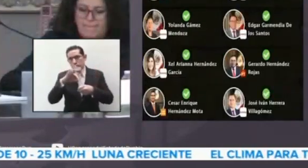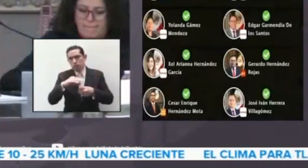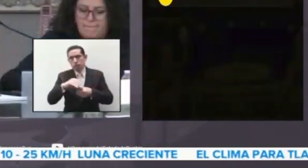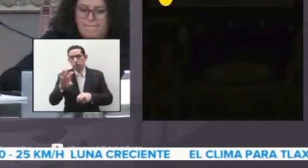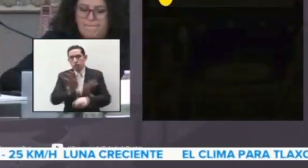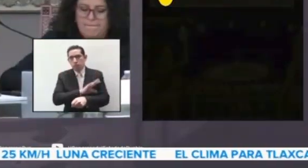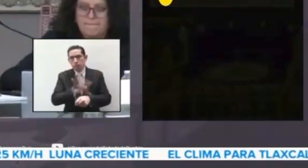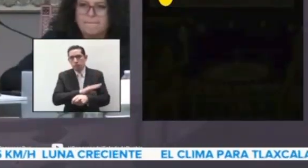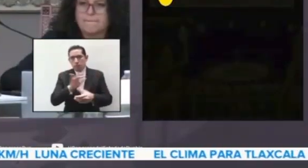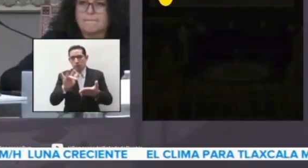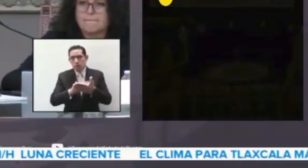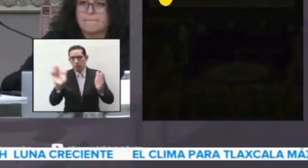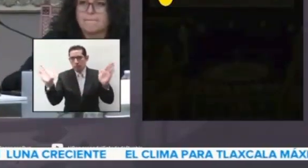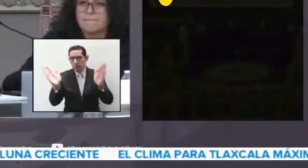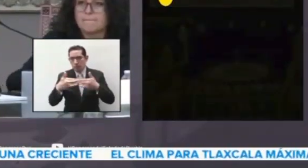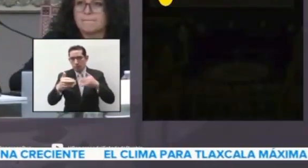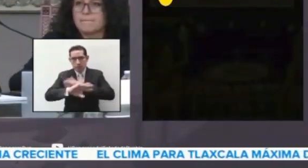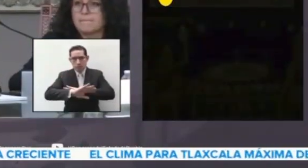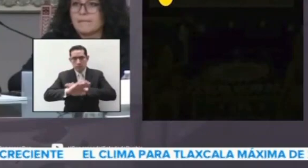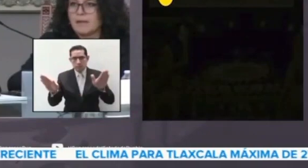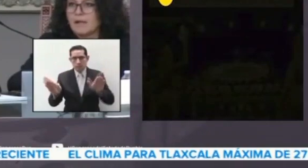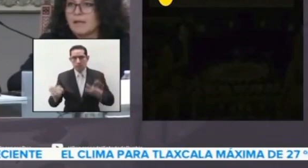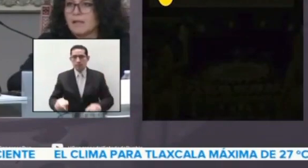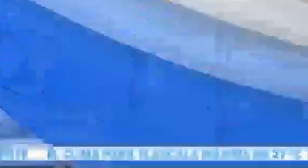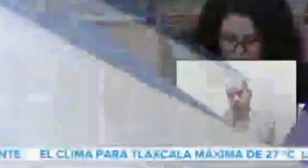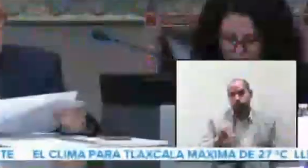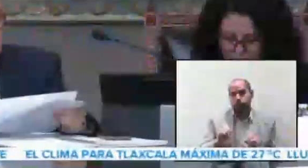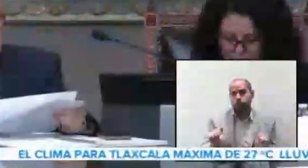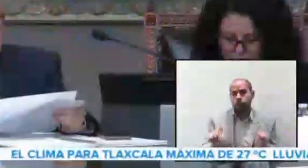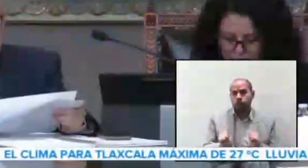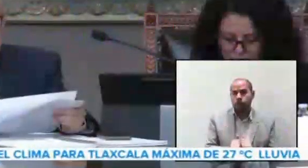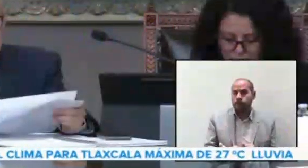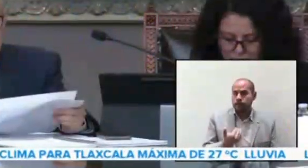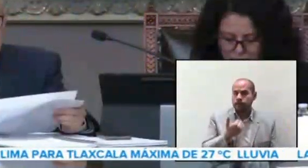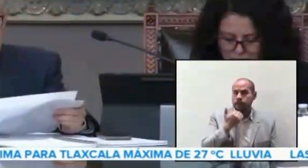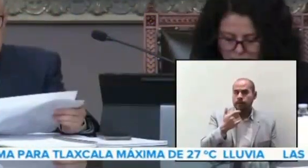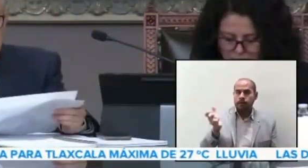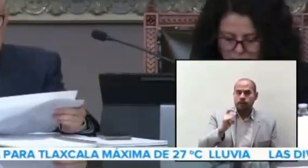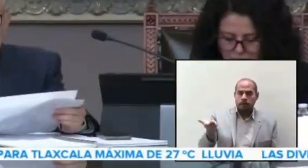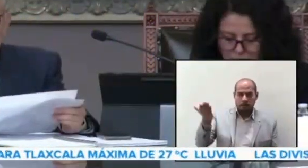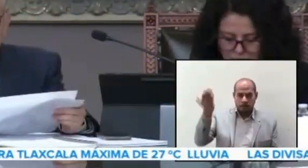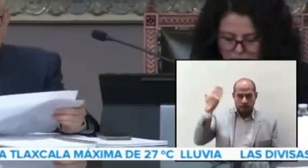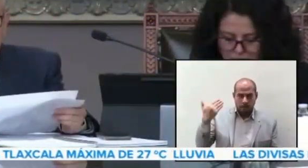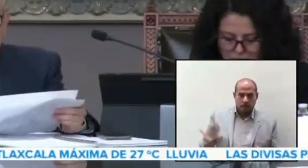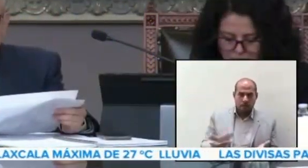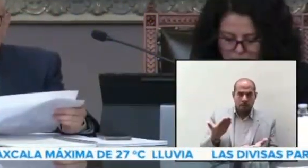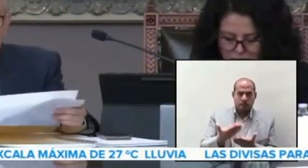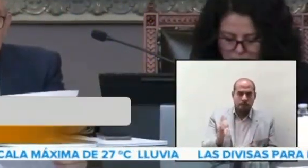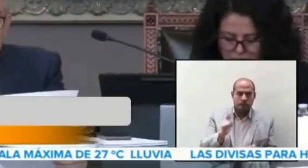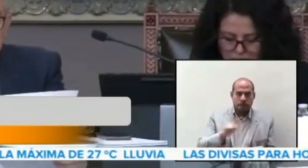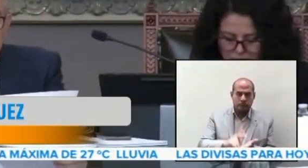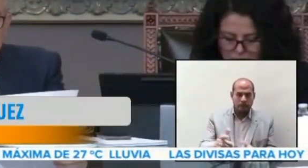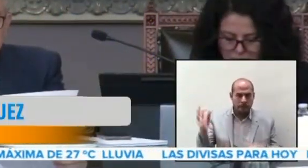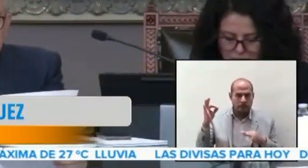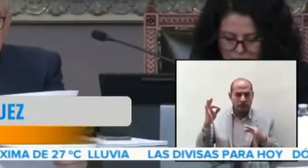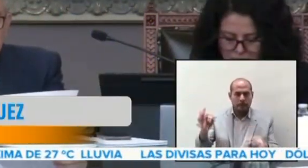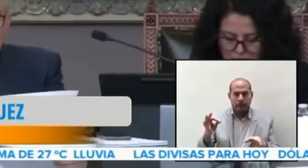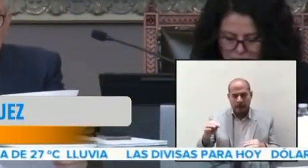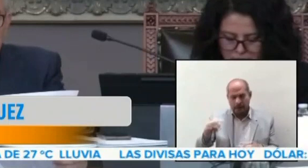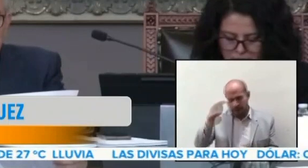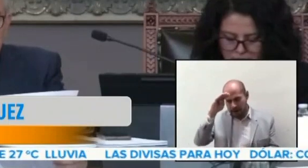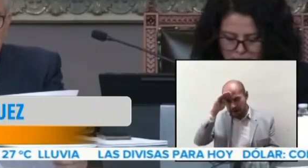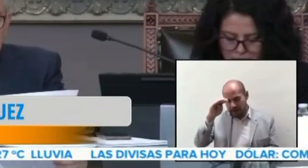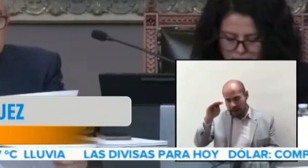de su estado de salud cuando propusimos este proyecto de ley lo hicimos